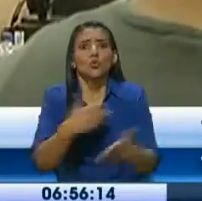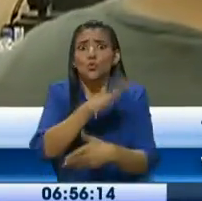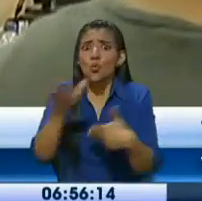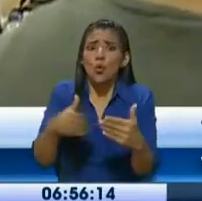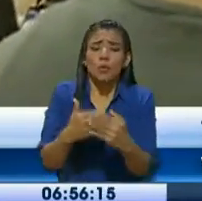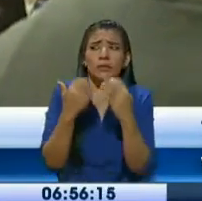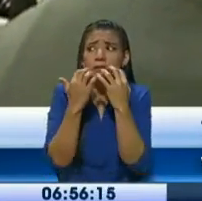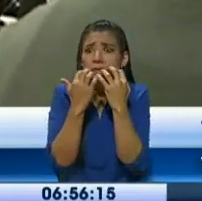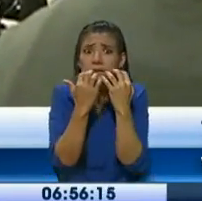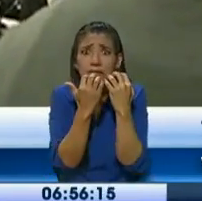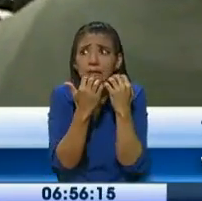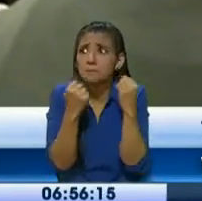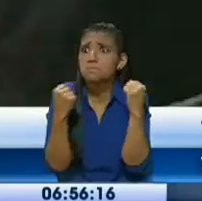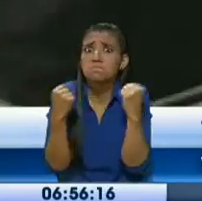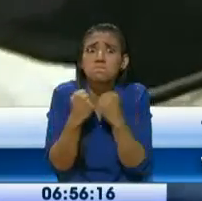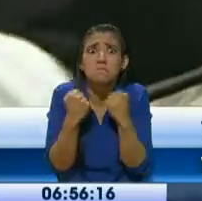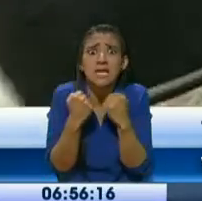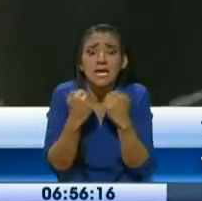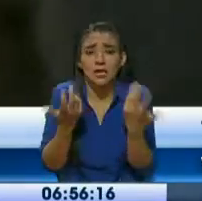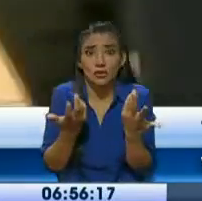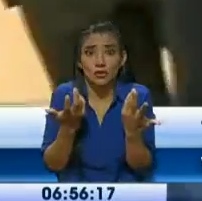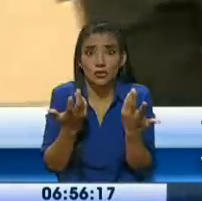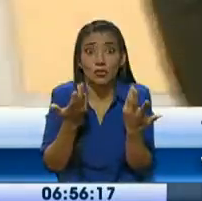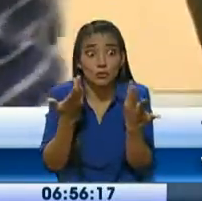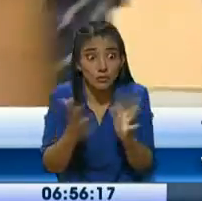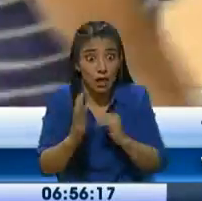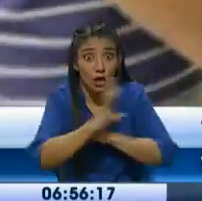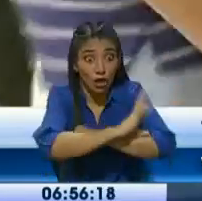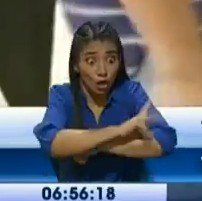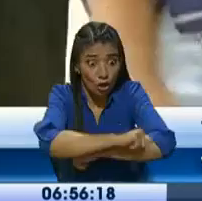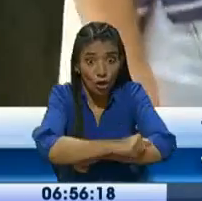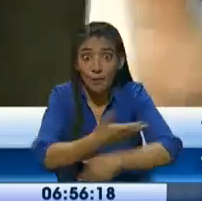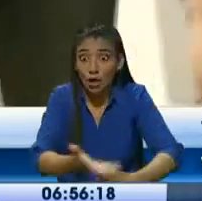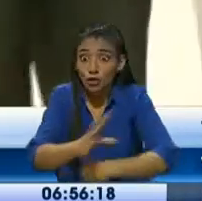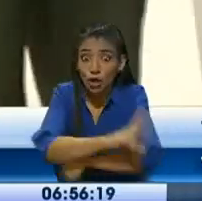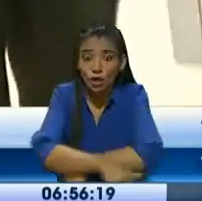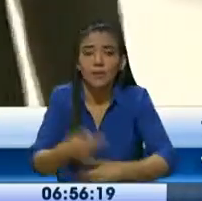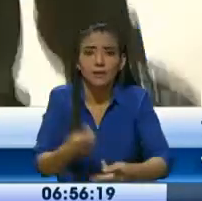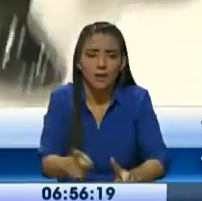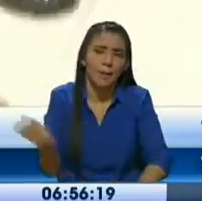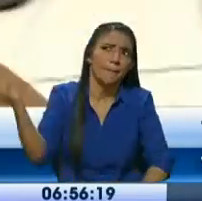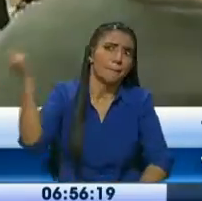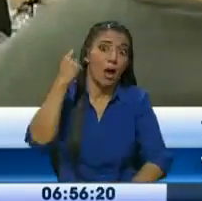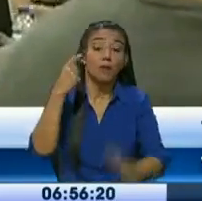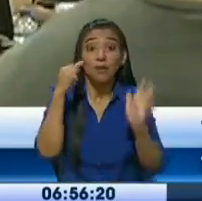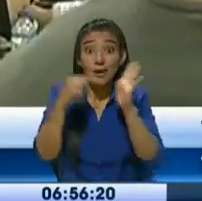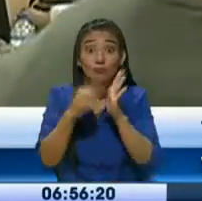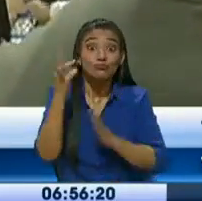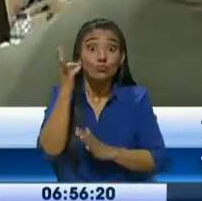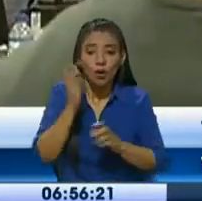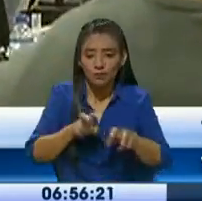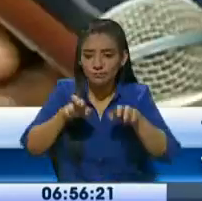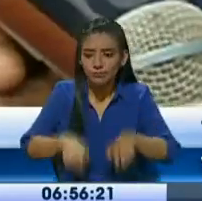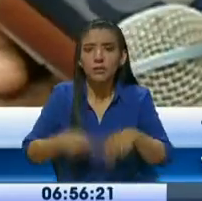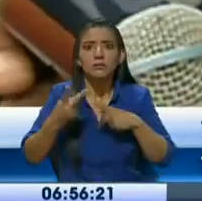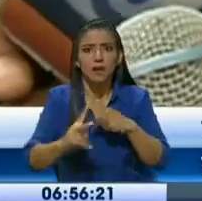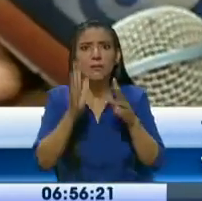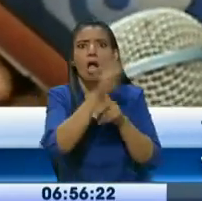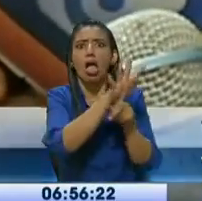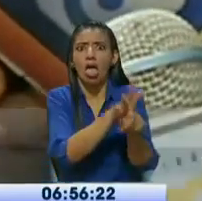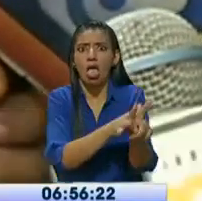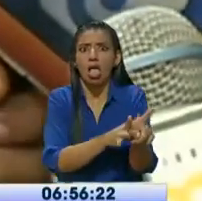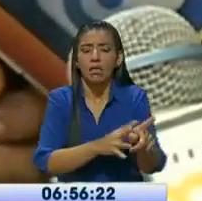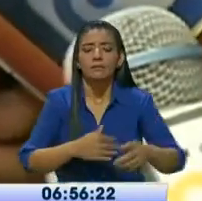porque imagínate, aparte de que te llevan las cosas, te van golpeando. A la chica que venía al lado mío la manosearon. Nos roban en